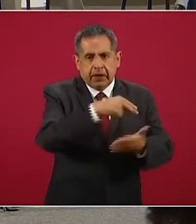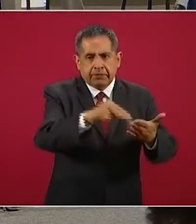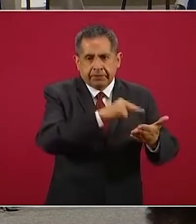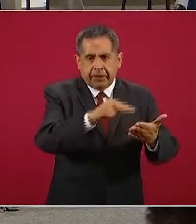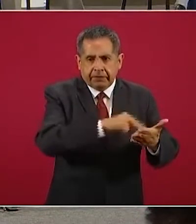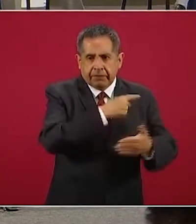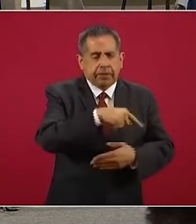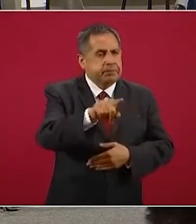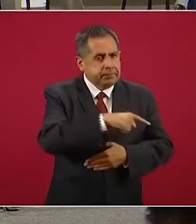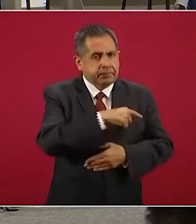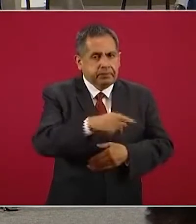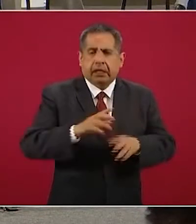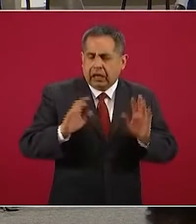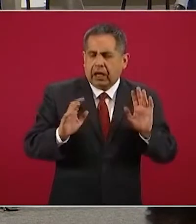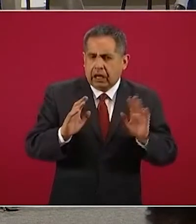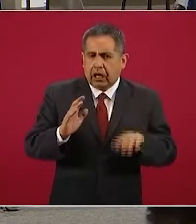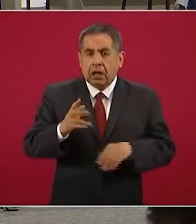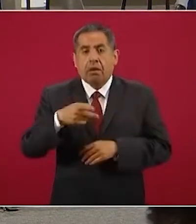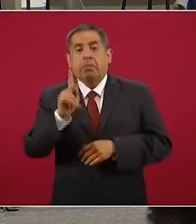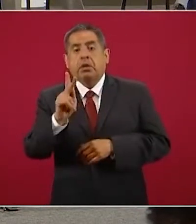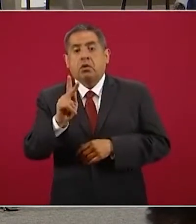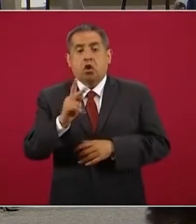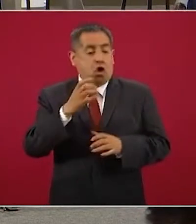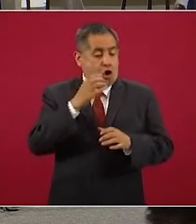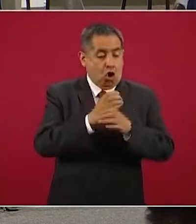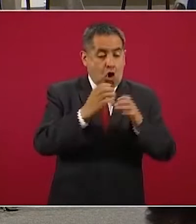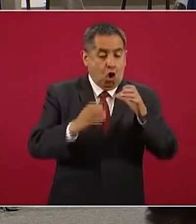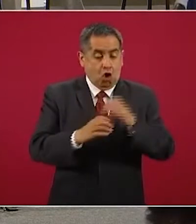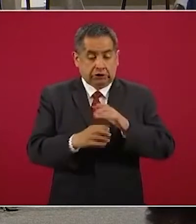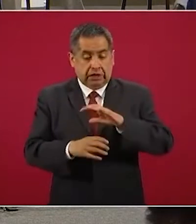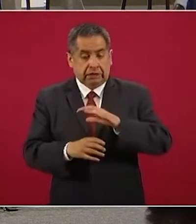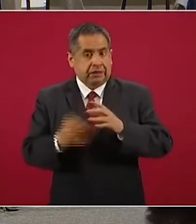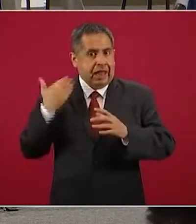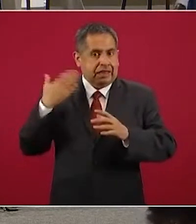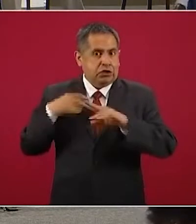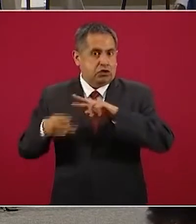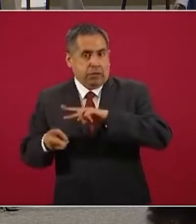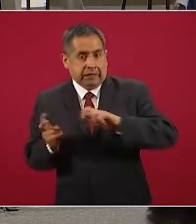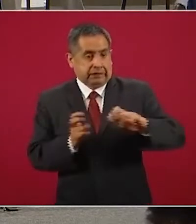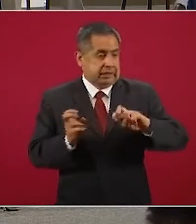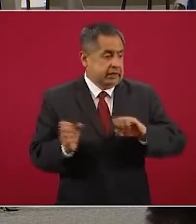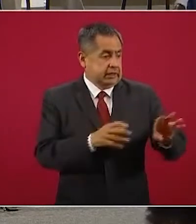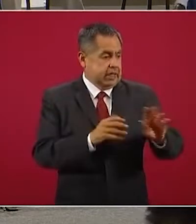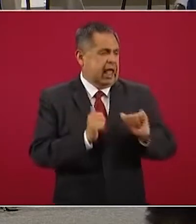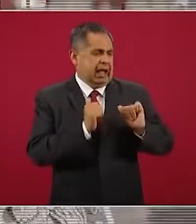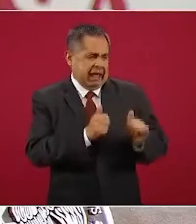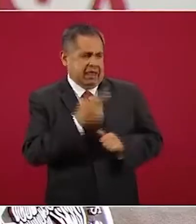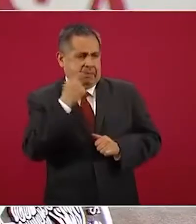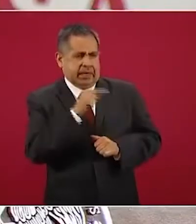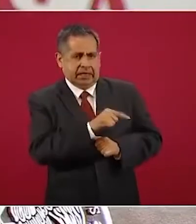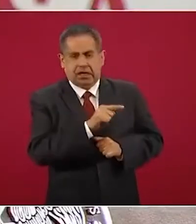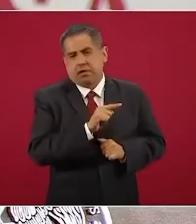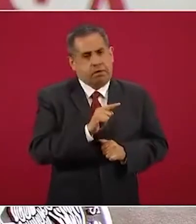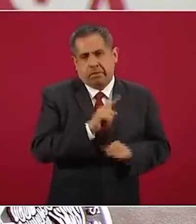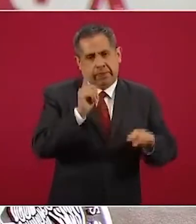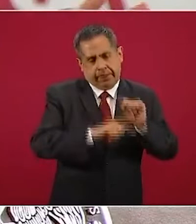caso signifique que se queden con bienes mal habidos. Pero eso es un asunto de